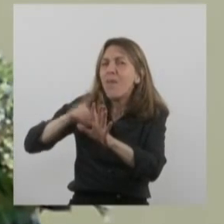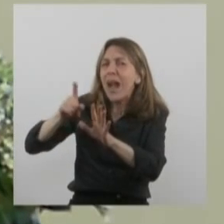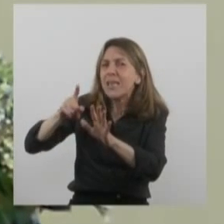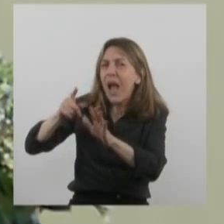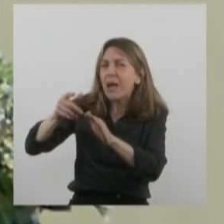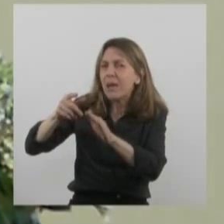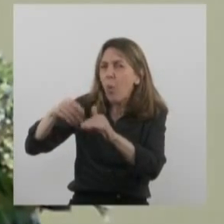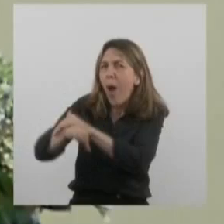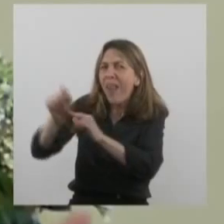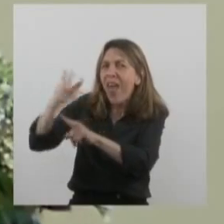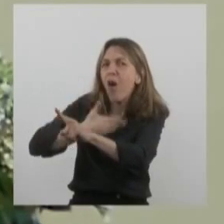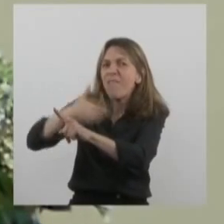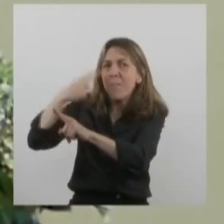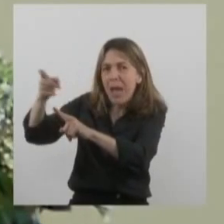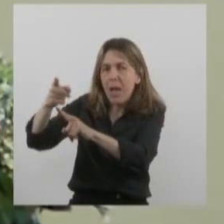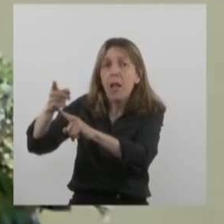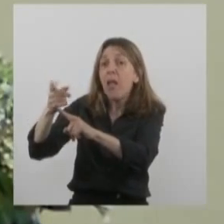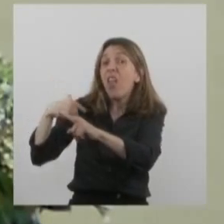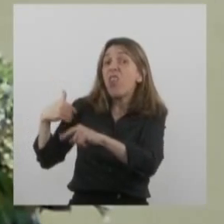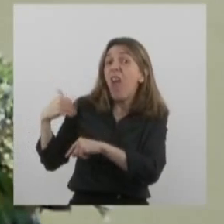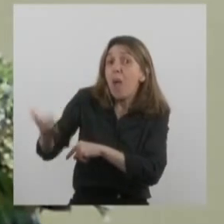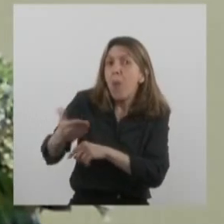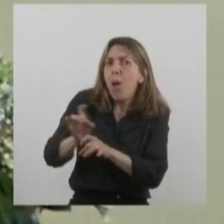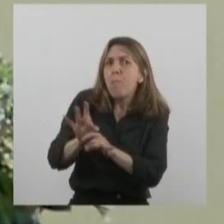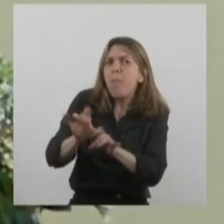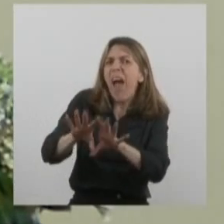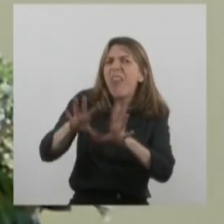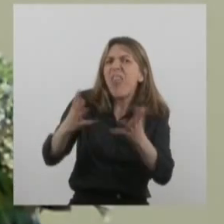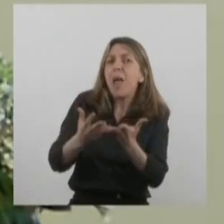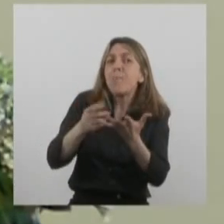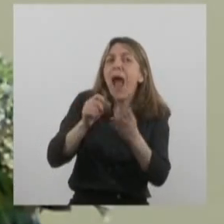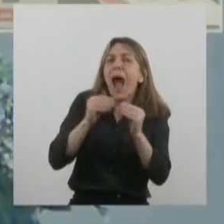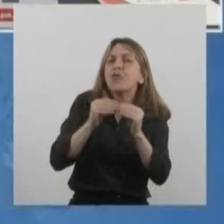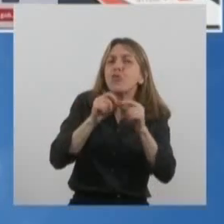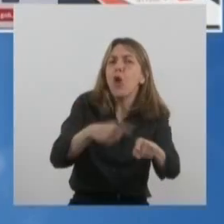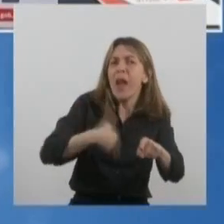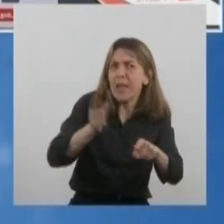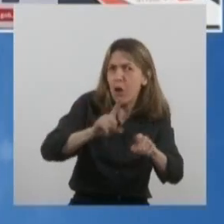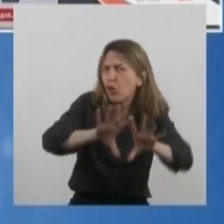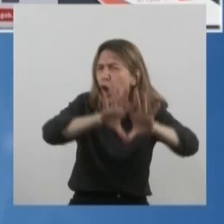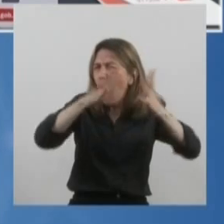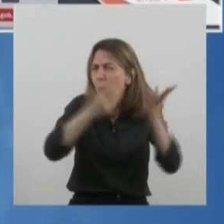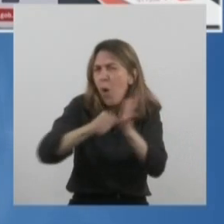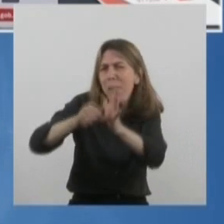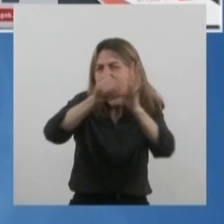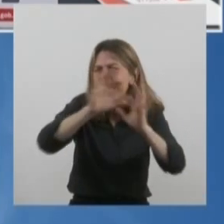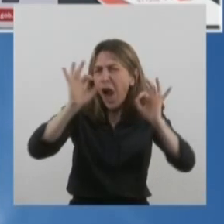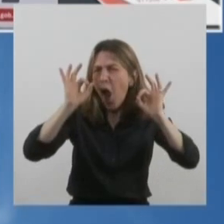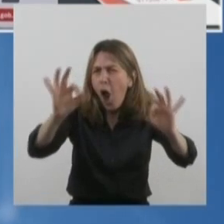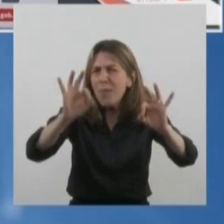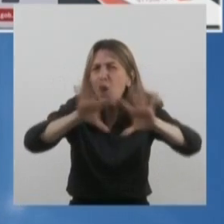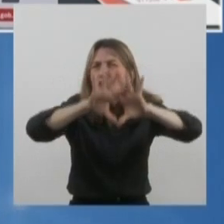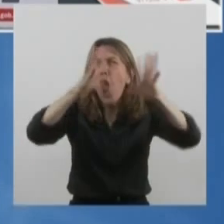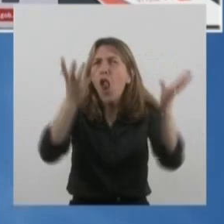Tras eso vino la pandemia, que no fue un problema argentino, es un problema de la humanidad entera, es un problema del mundo,